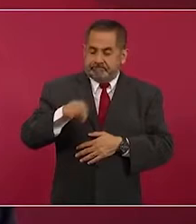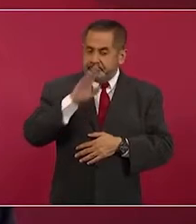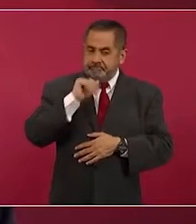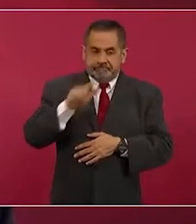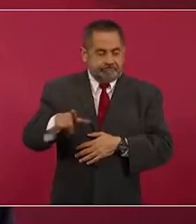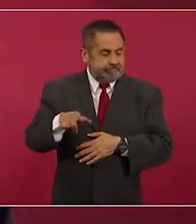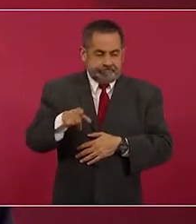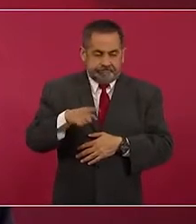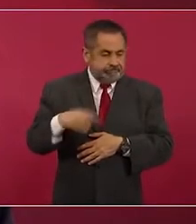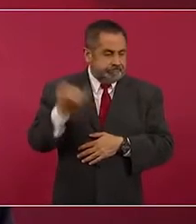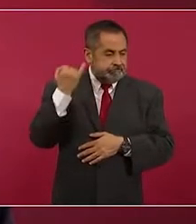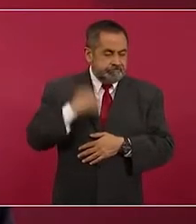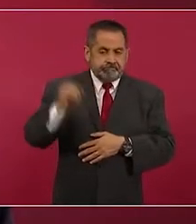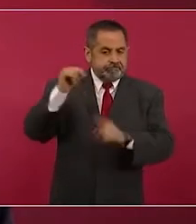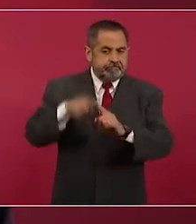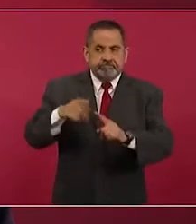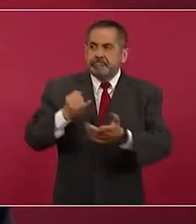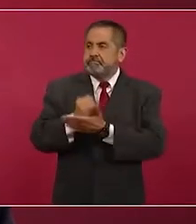absurda,